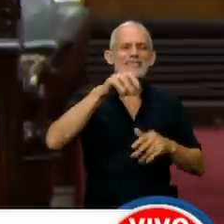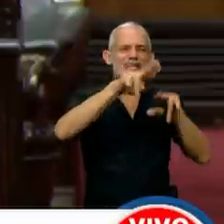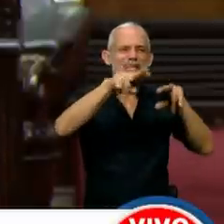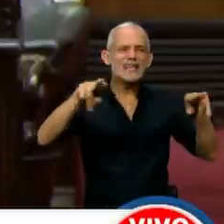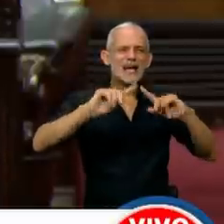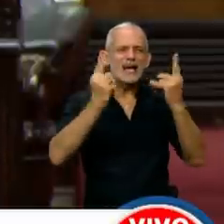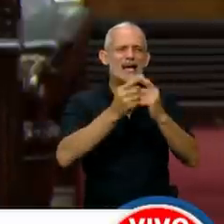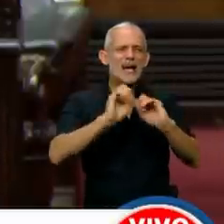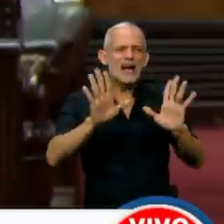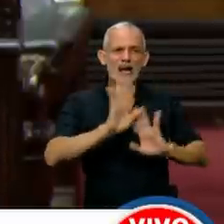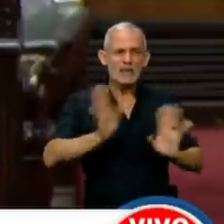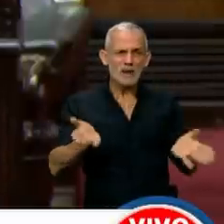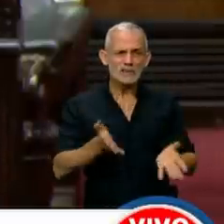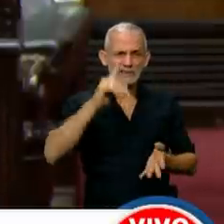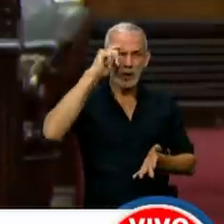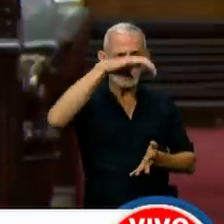de terapia intensiva